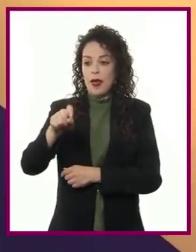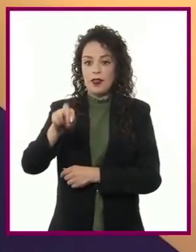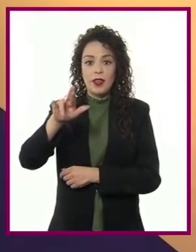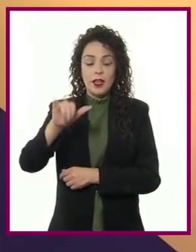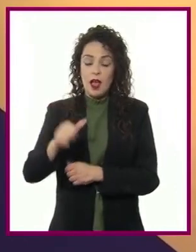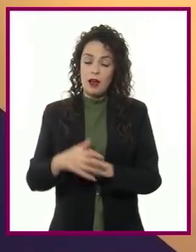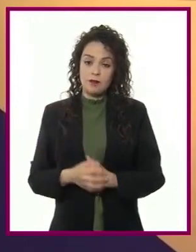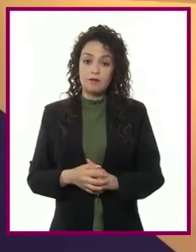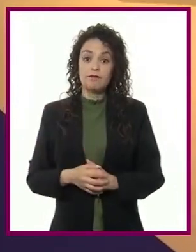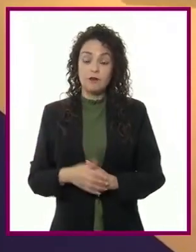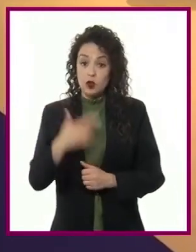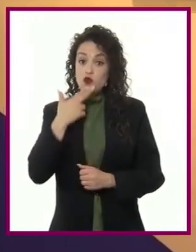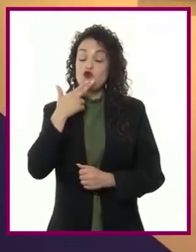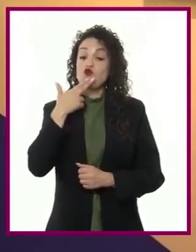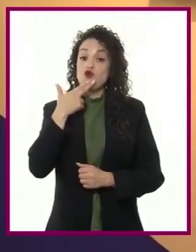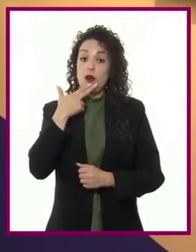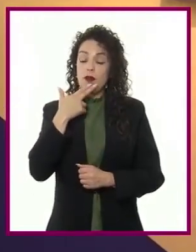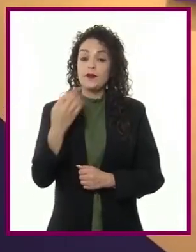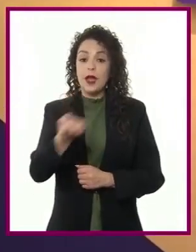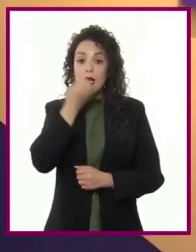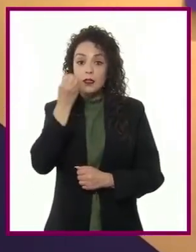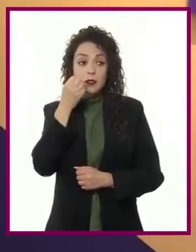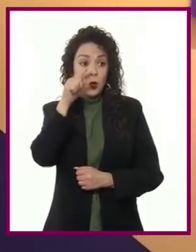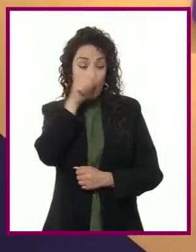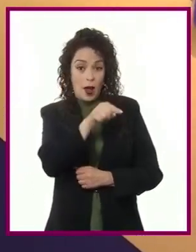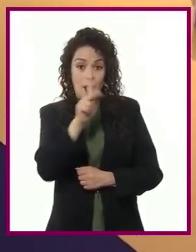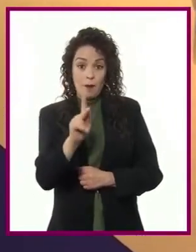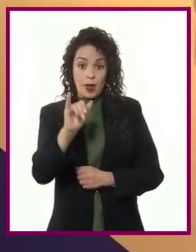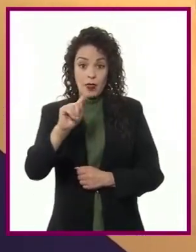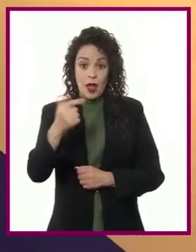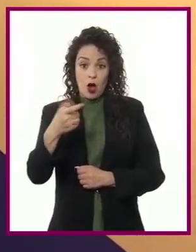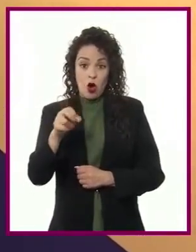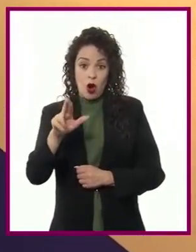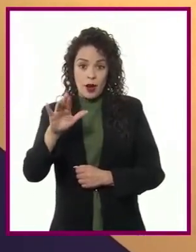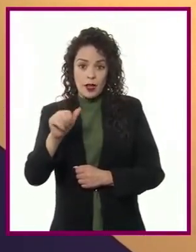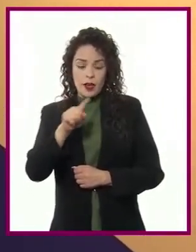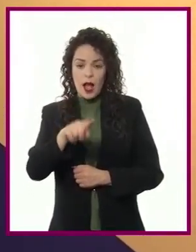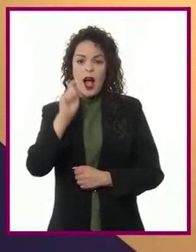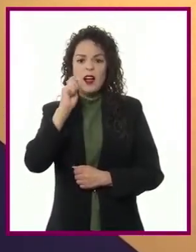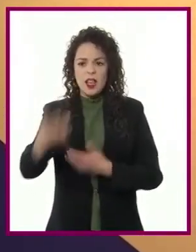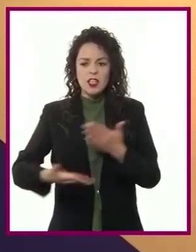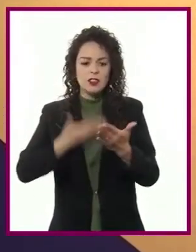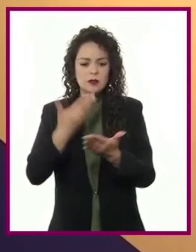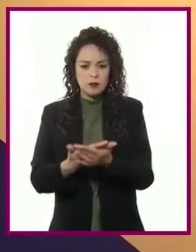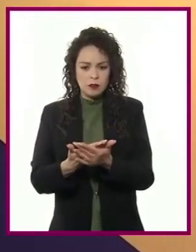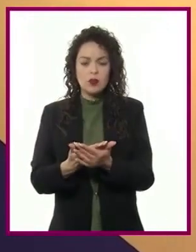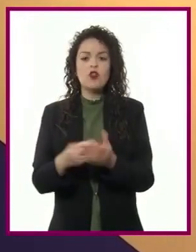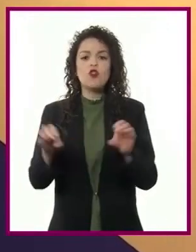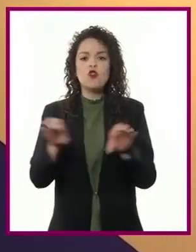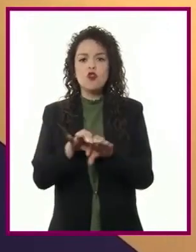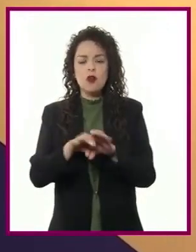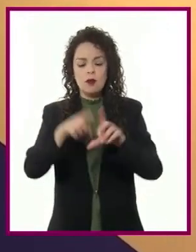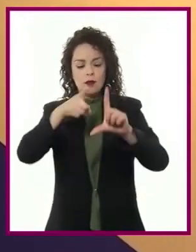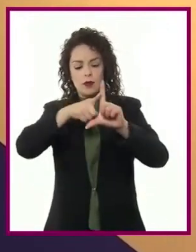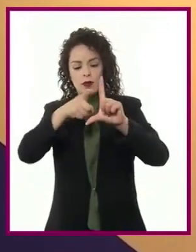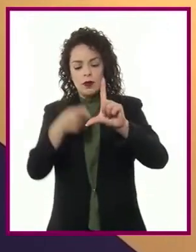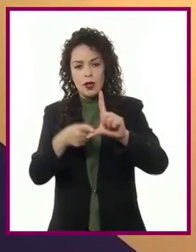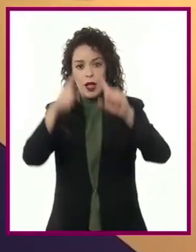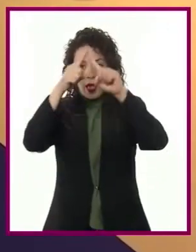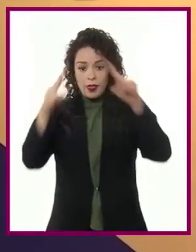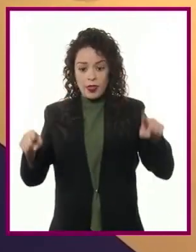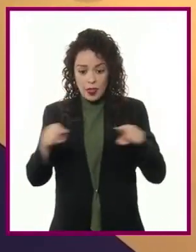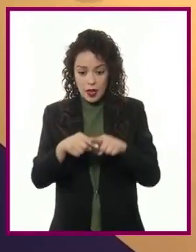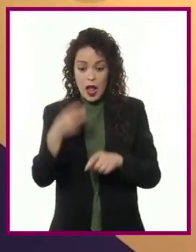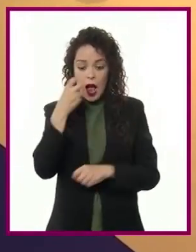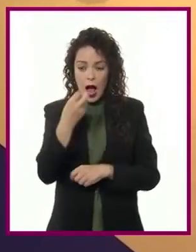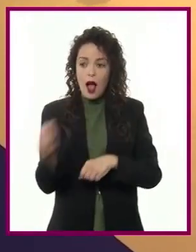En la escuela pitagórica se propuso el teorema sobre la suma de los ángulos interiores de un triángulo,